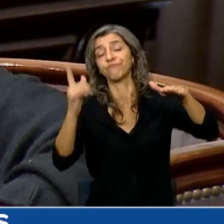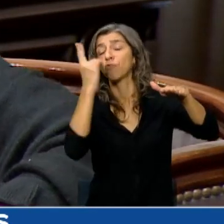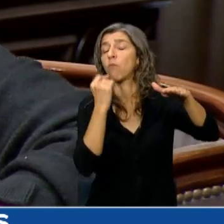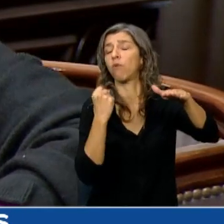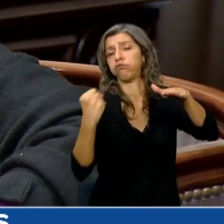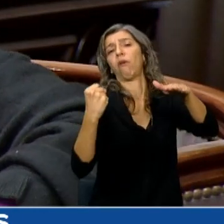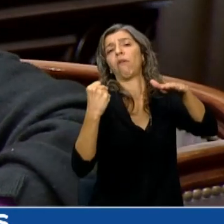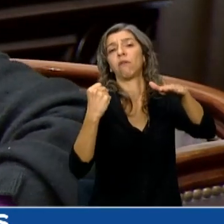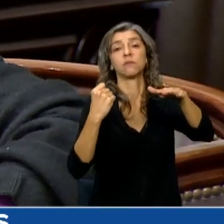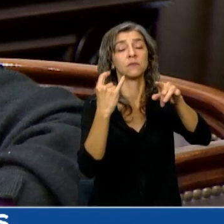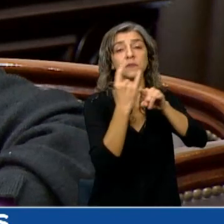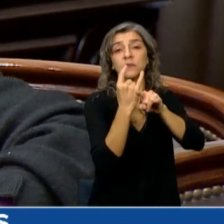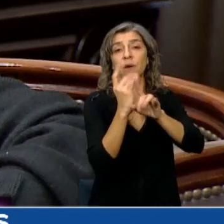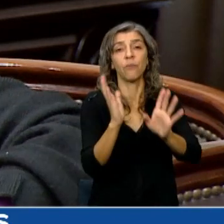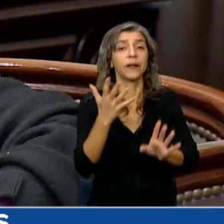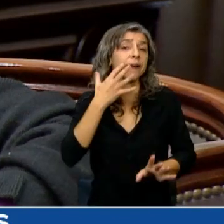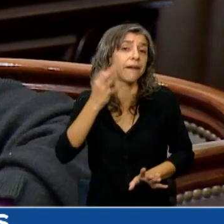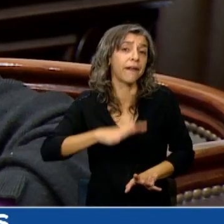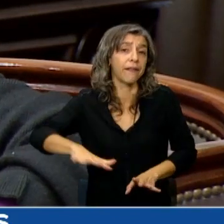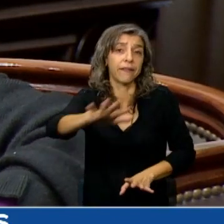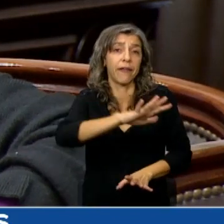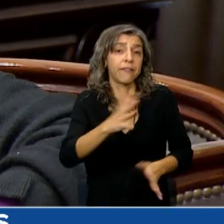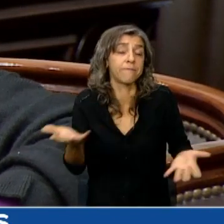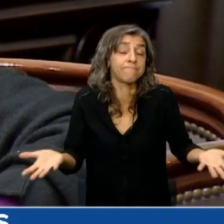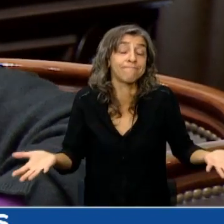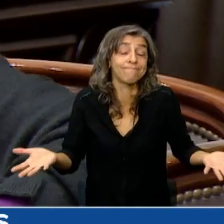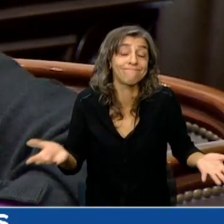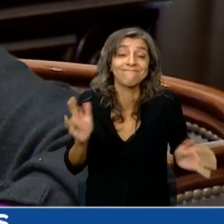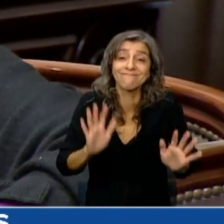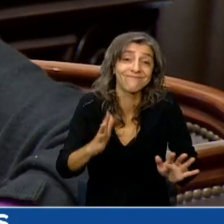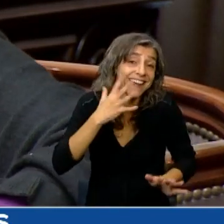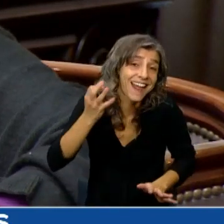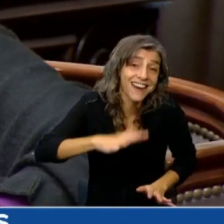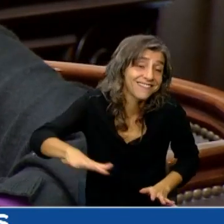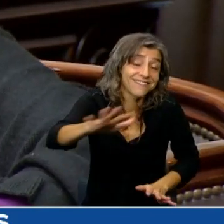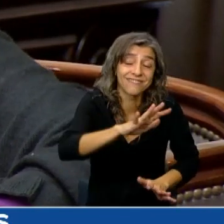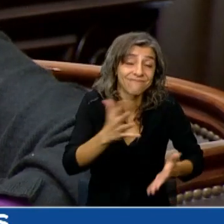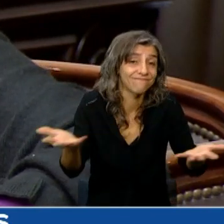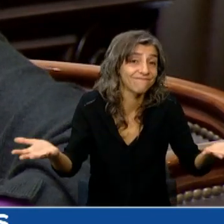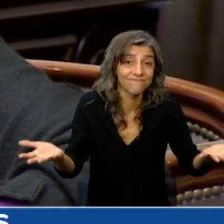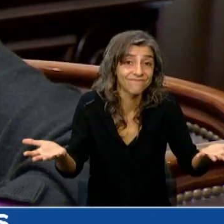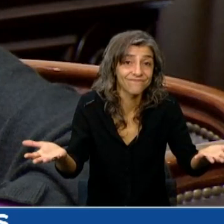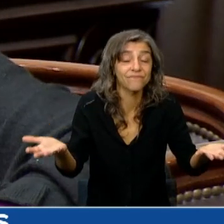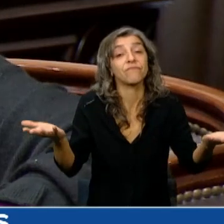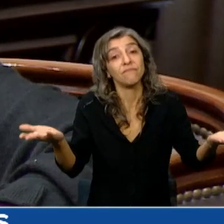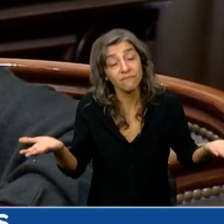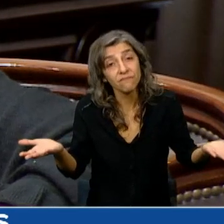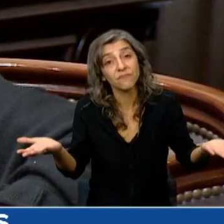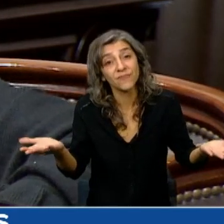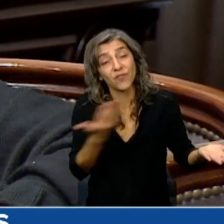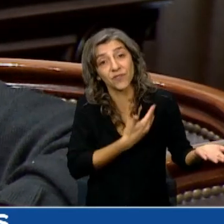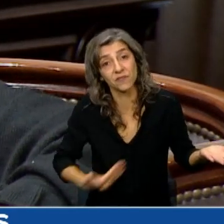varón. Es un dato de la realidad, muchachos. Es un dato de la realidad. Y por eso,